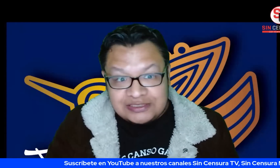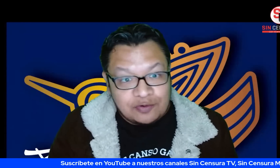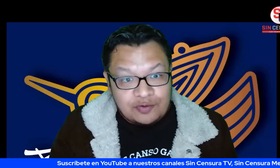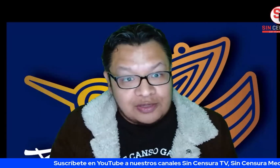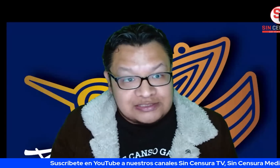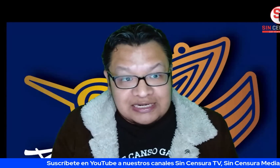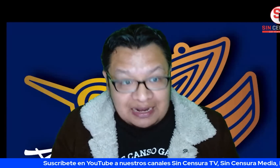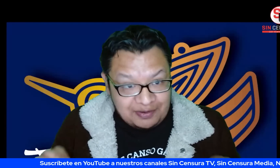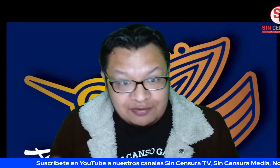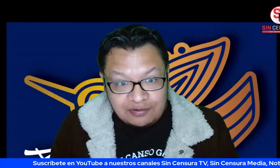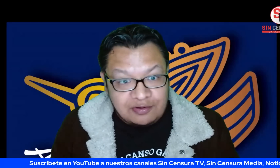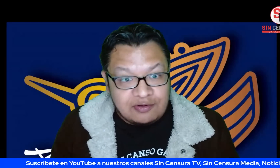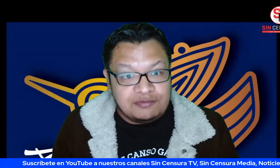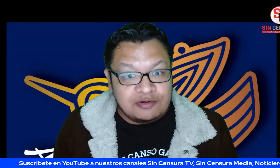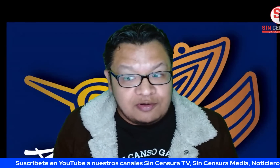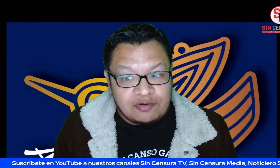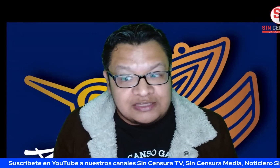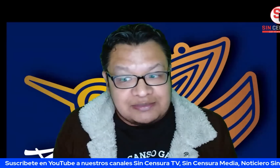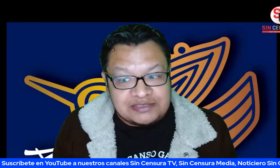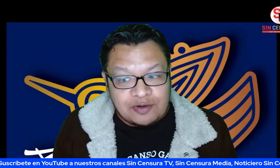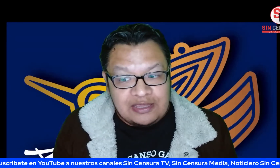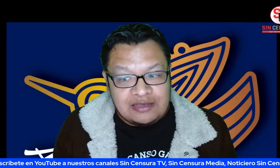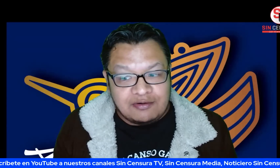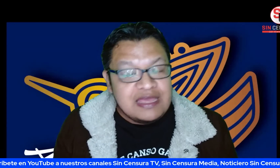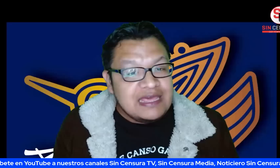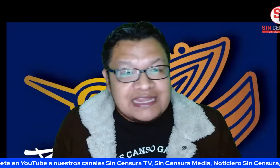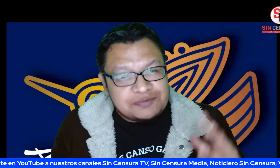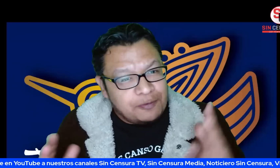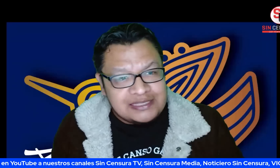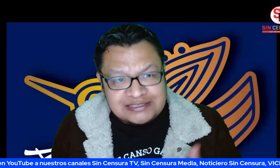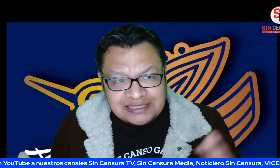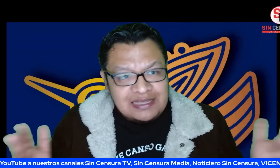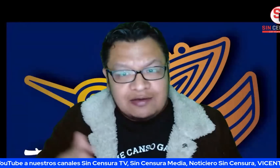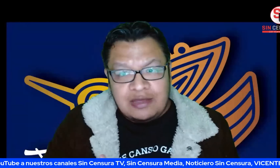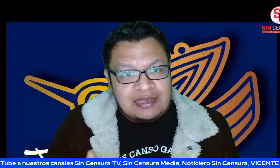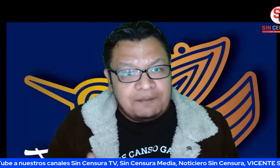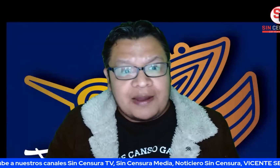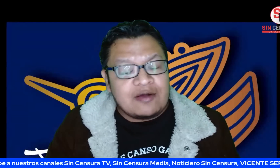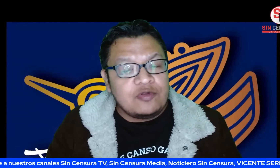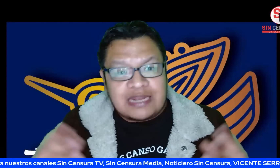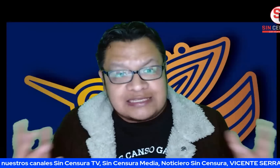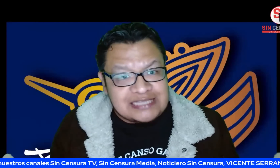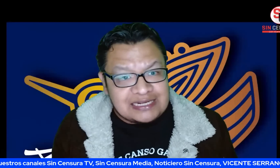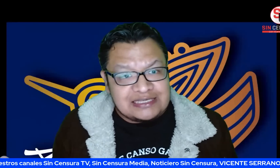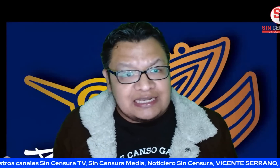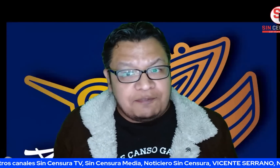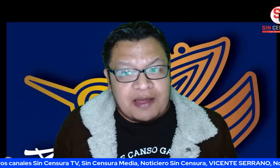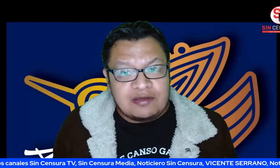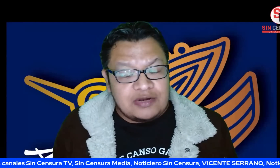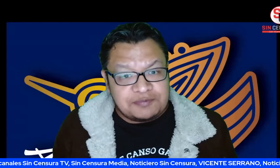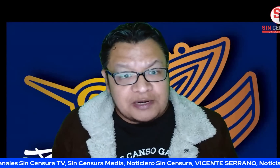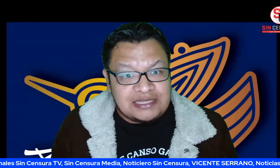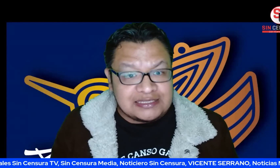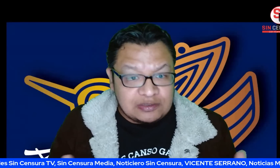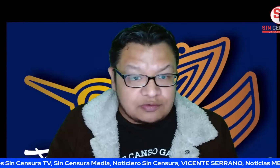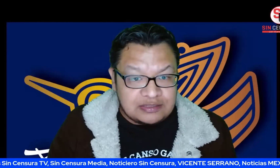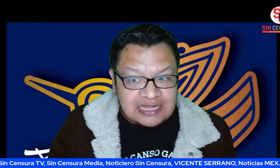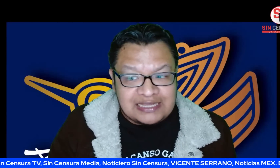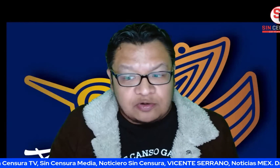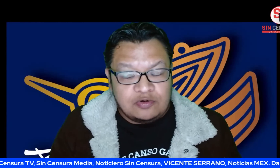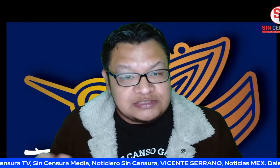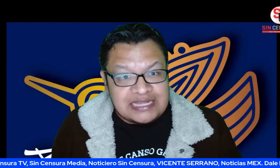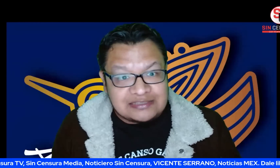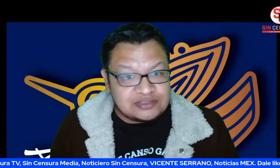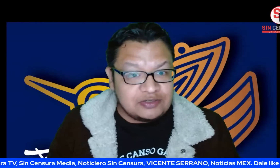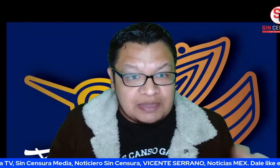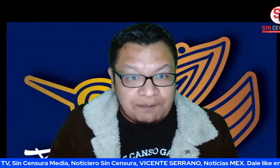Eso ya no se volvió a hacer, al menos no con ese mismo ahínco. Después para contrastarse el PAN con las prácticas autoritarias,